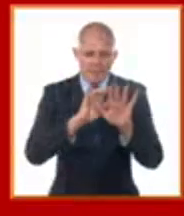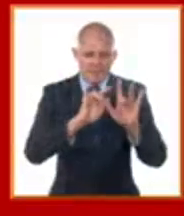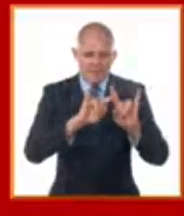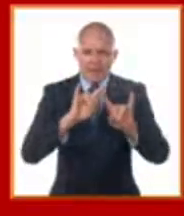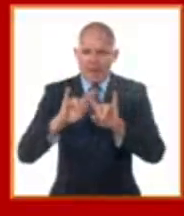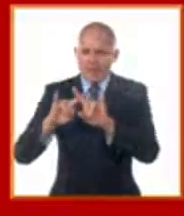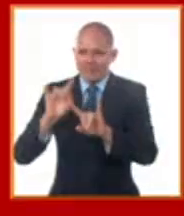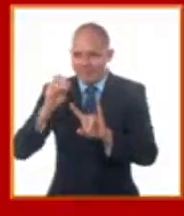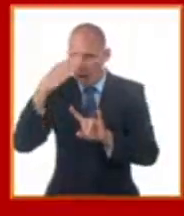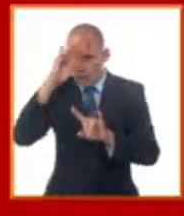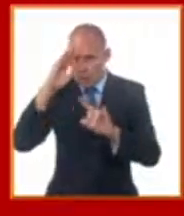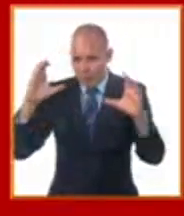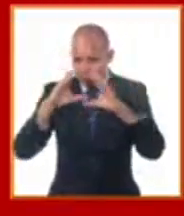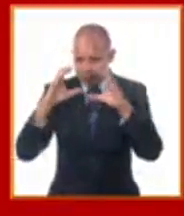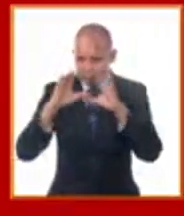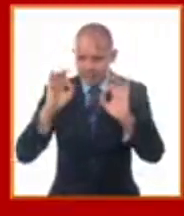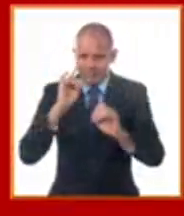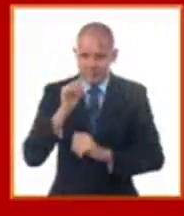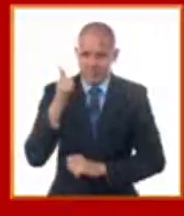www.cubadebate.co.